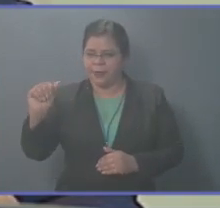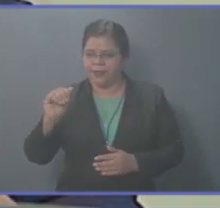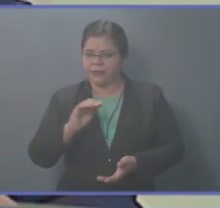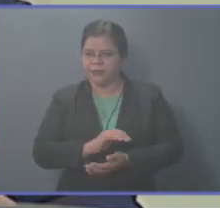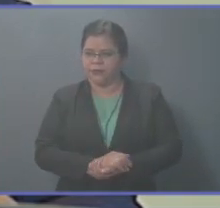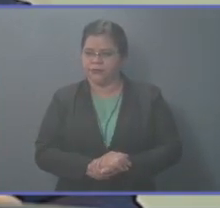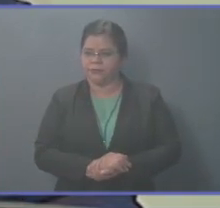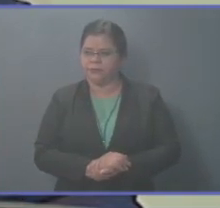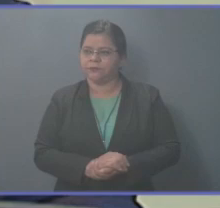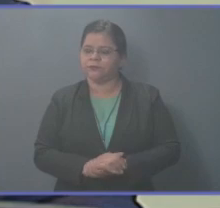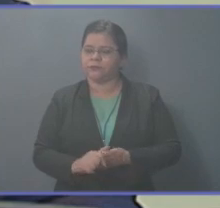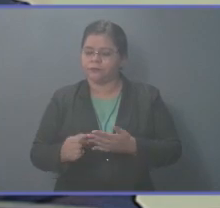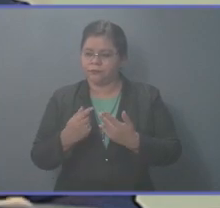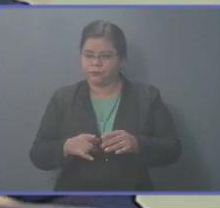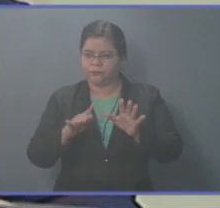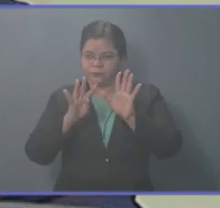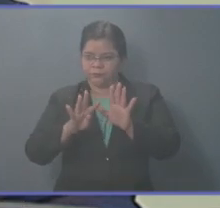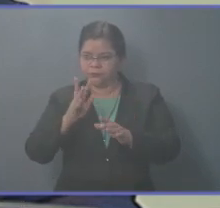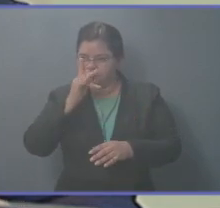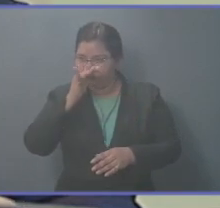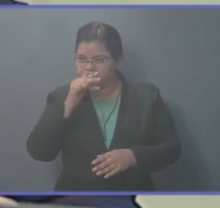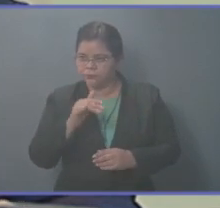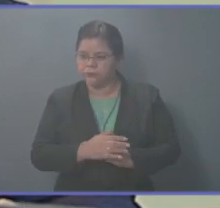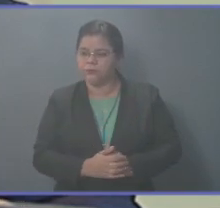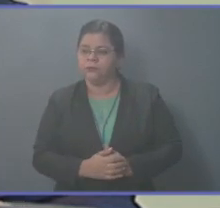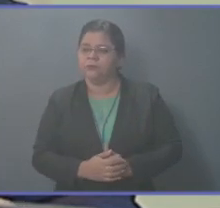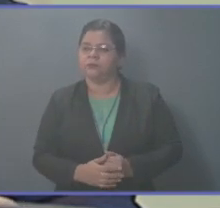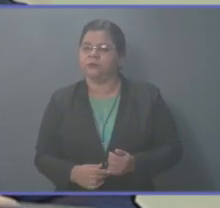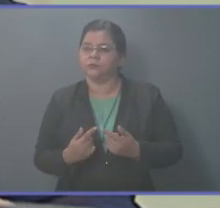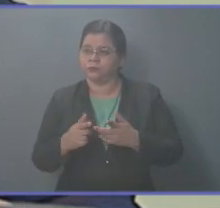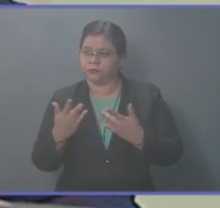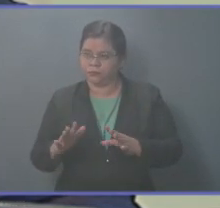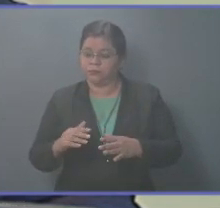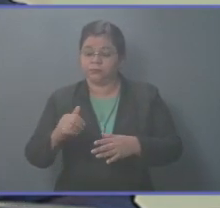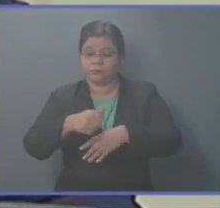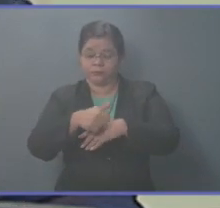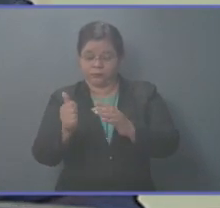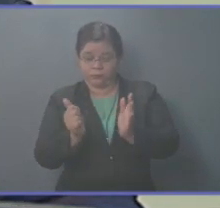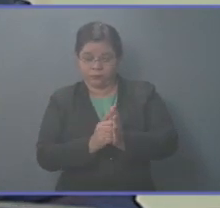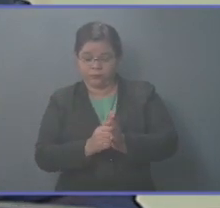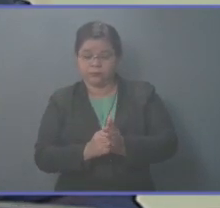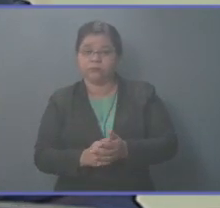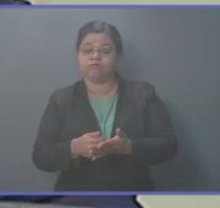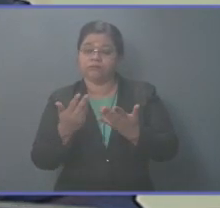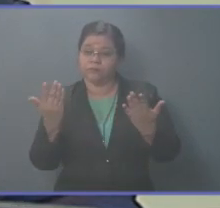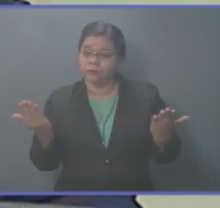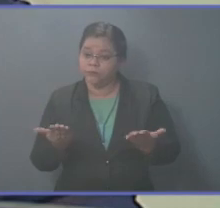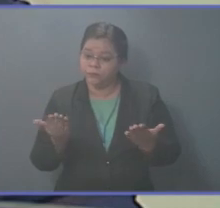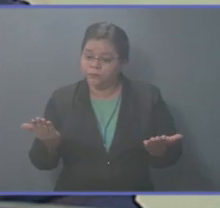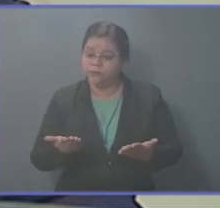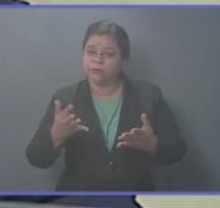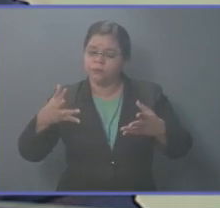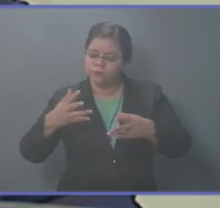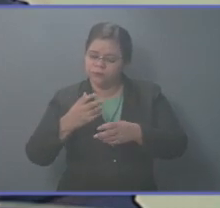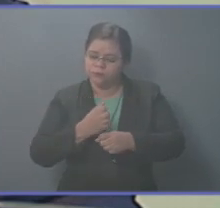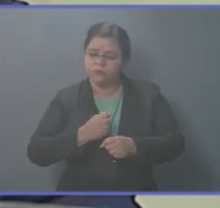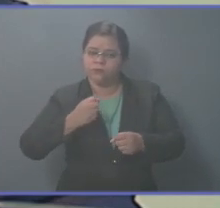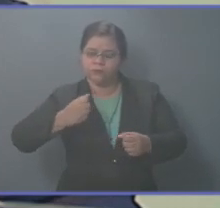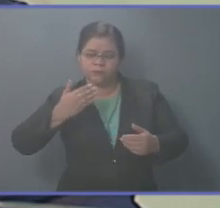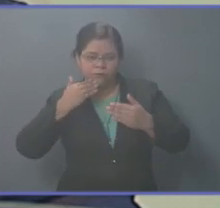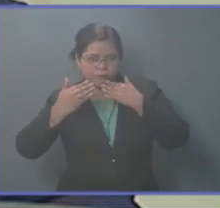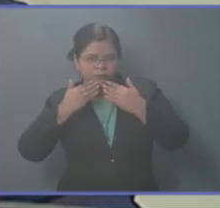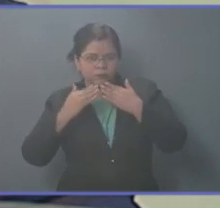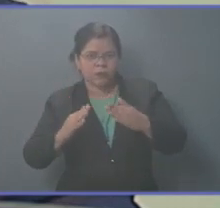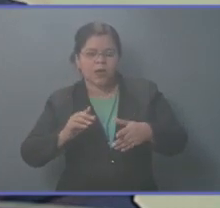Por lo ocurrido el 9 de febrero de 2020, especialmente en el Palacio Legislativo, se debe de hacer una breve referencia al uso de